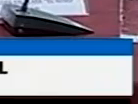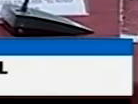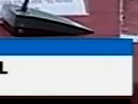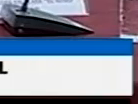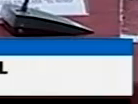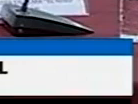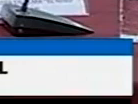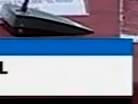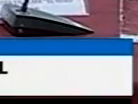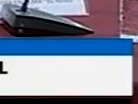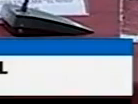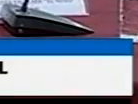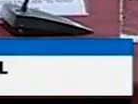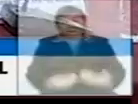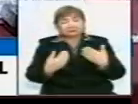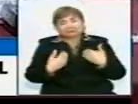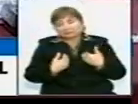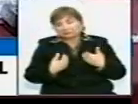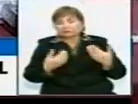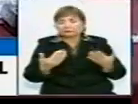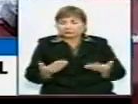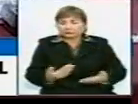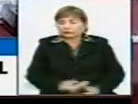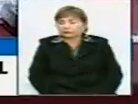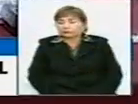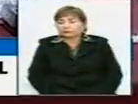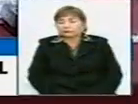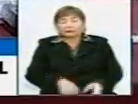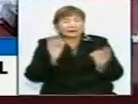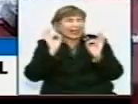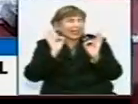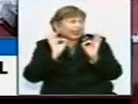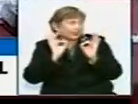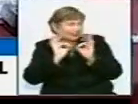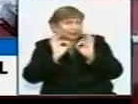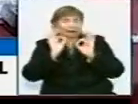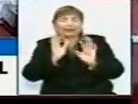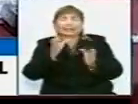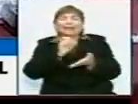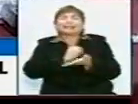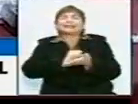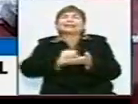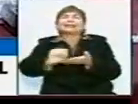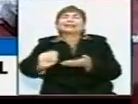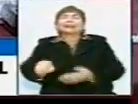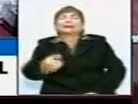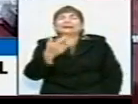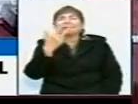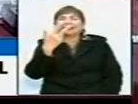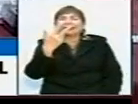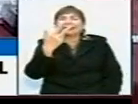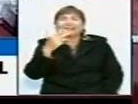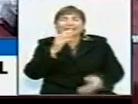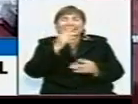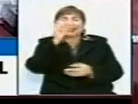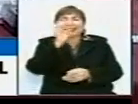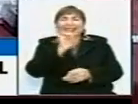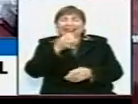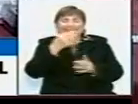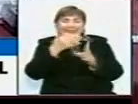tenemos de agua tengo que tener este exactamente el sistema tres ejes tres ejes